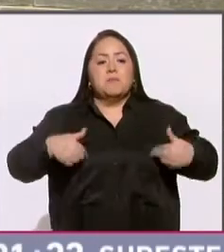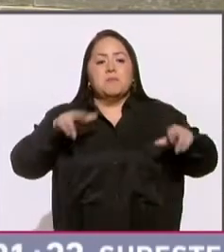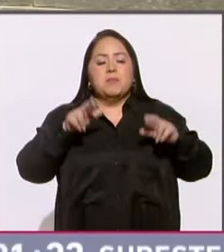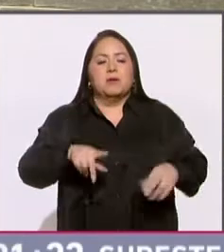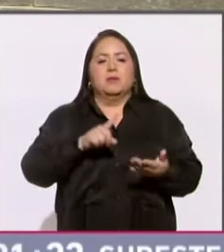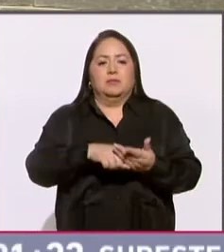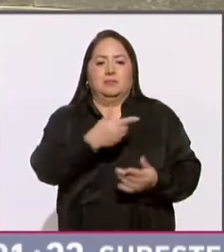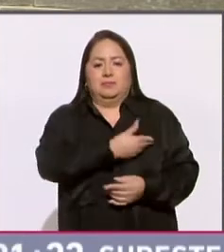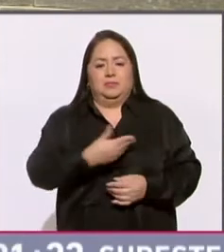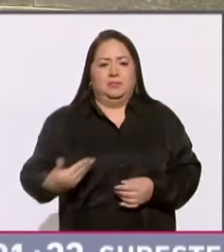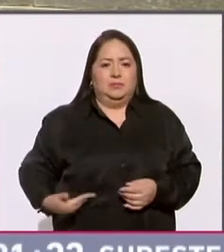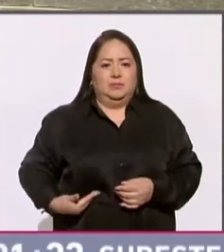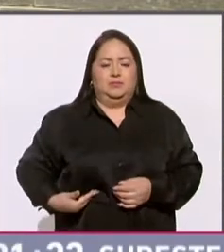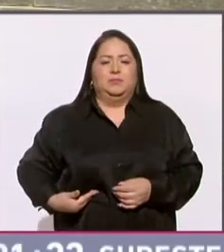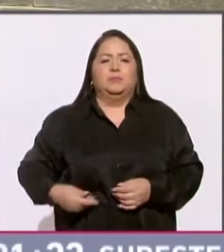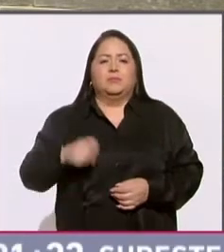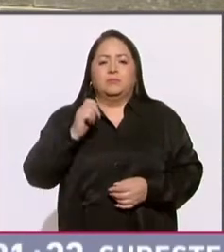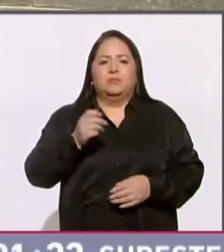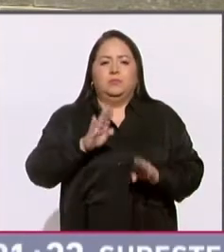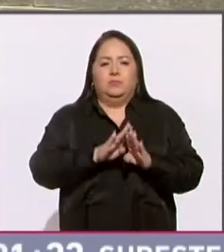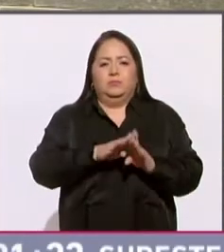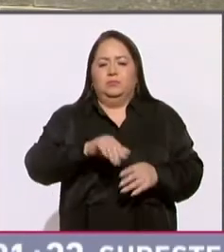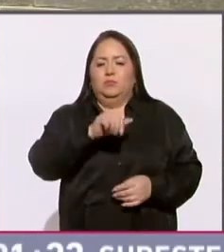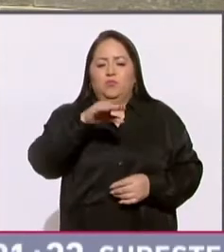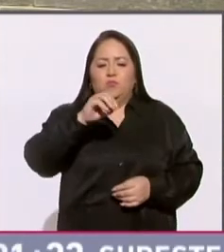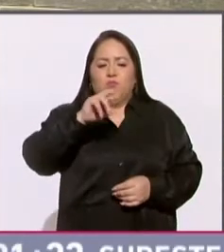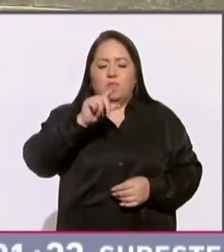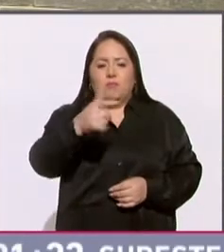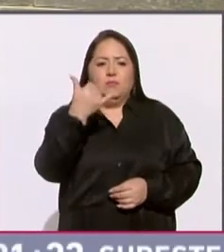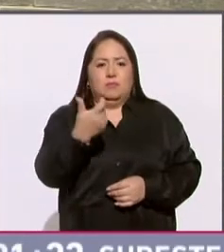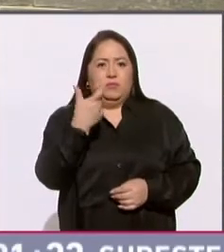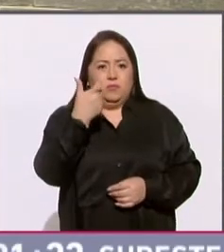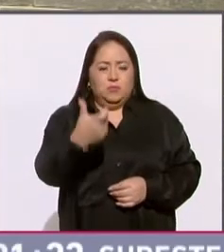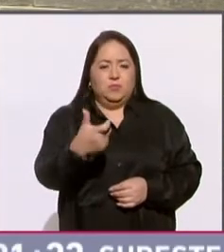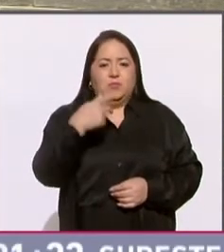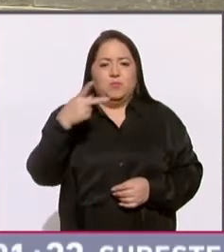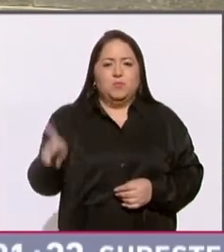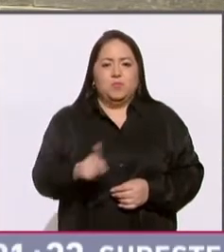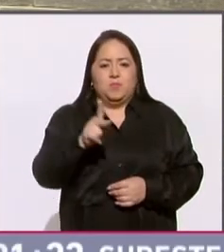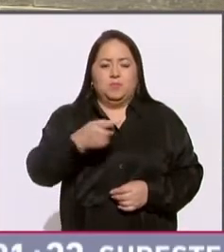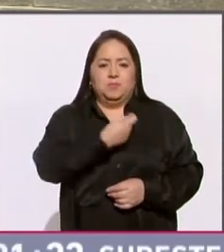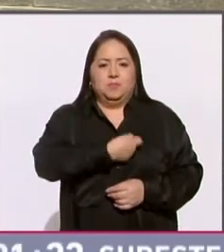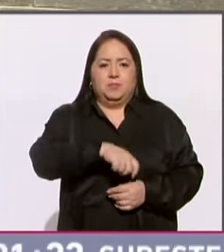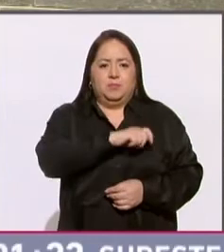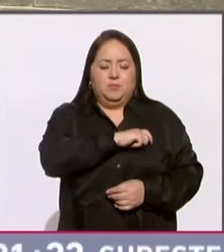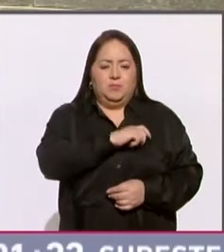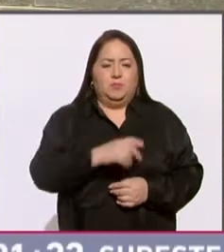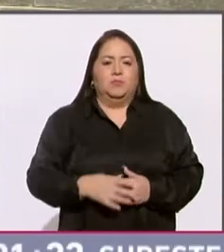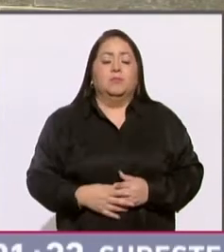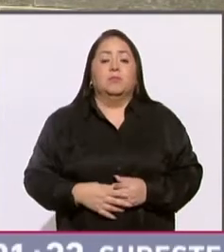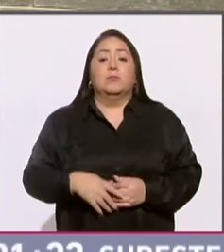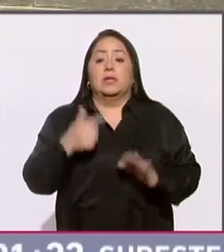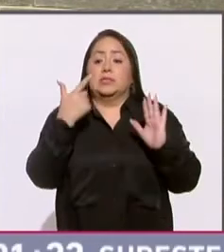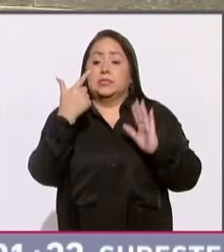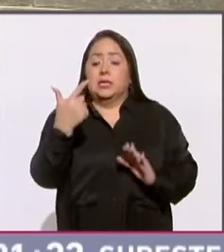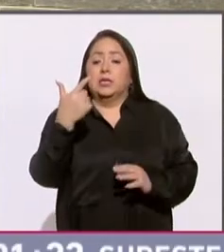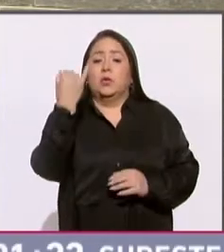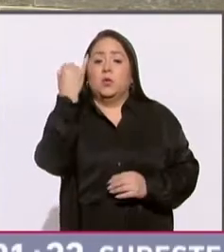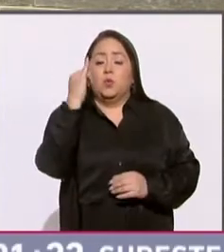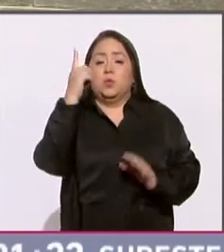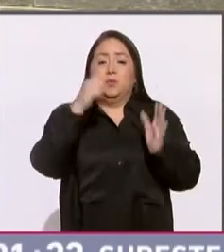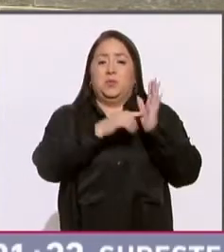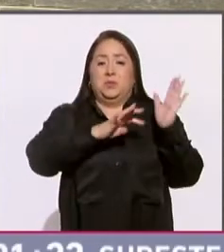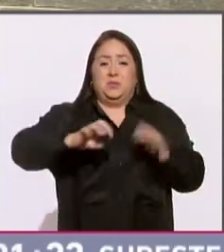azaña las tendencias de emancipación moral y económica del pueblo español el 7 de junio de